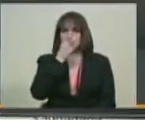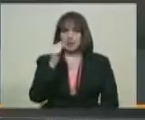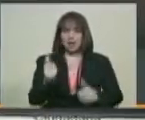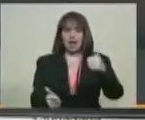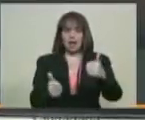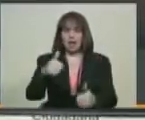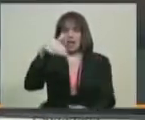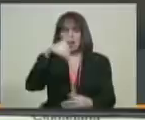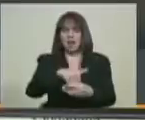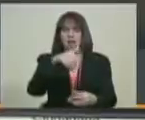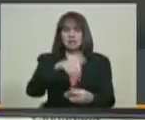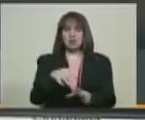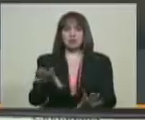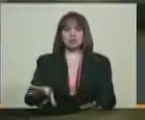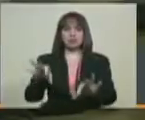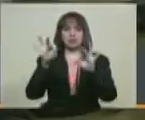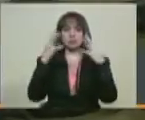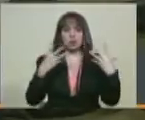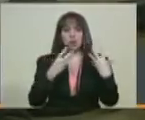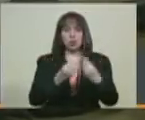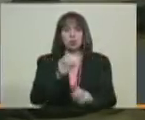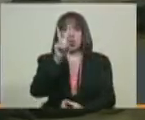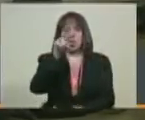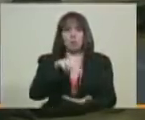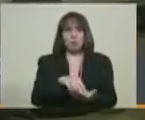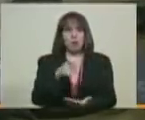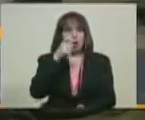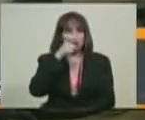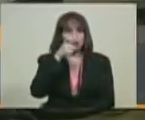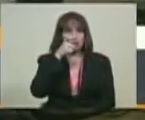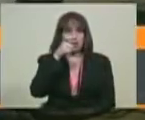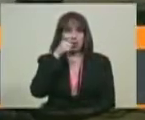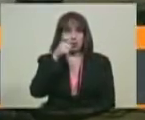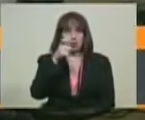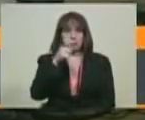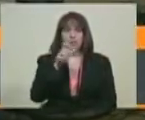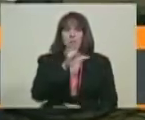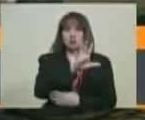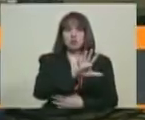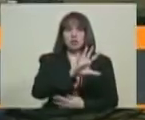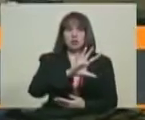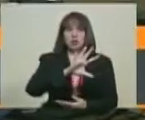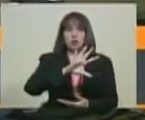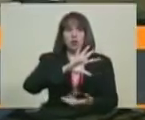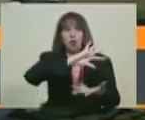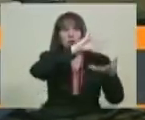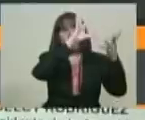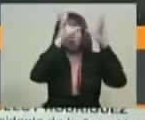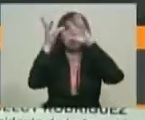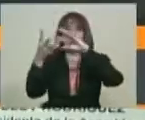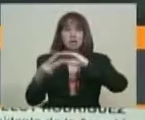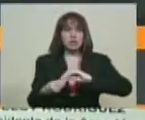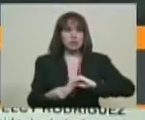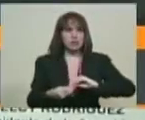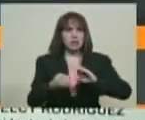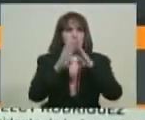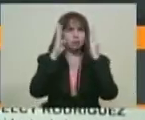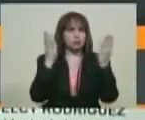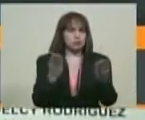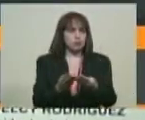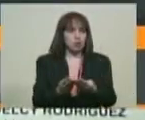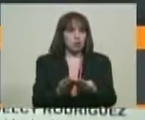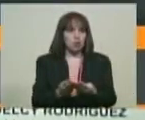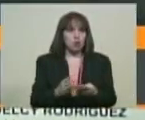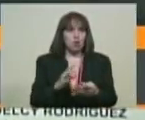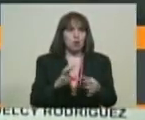elección que será acompañada por 2.000 observadores de los cinco continentes y de organizaciones como la Unión